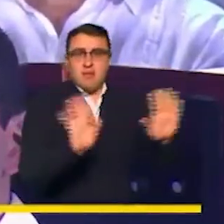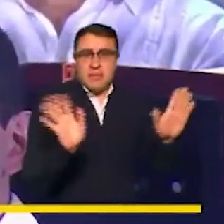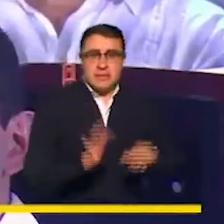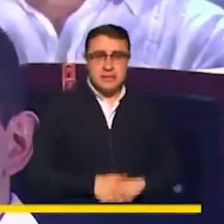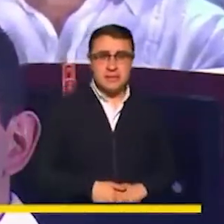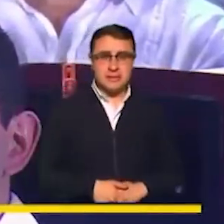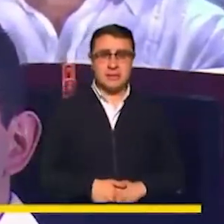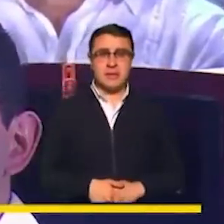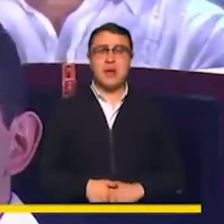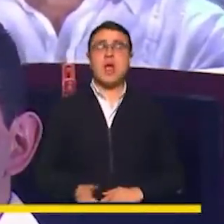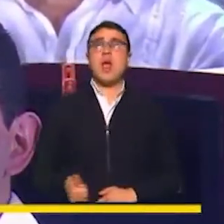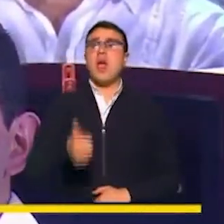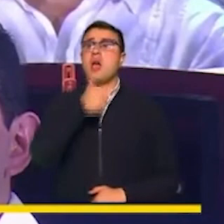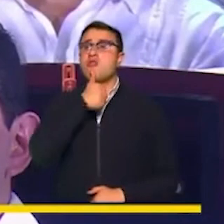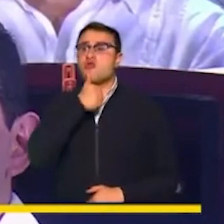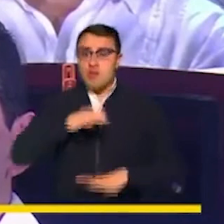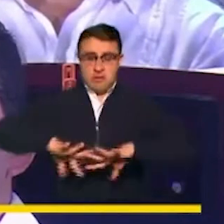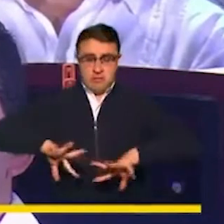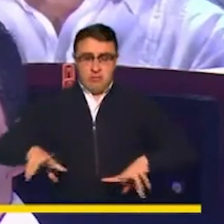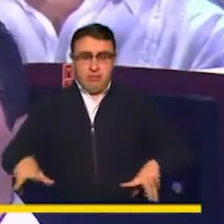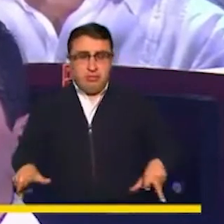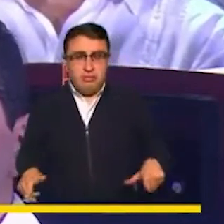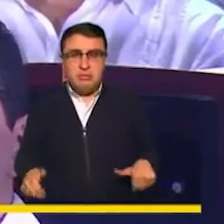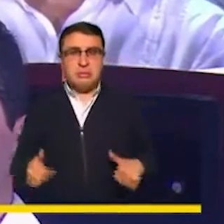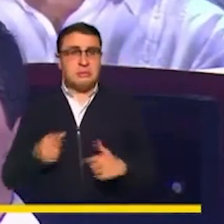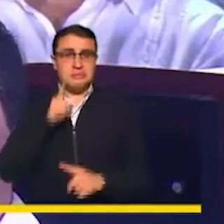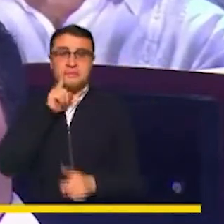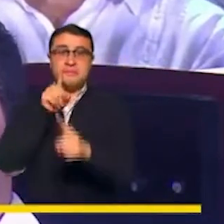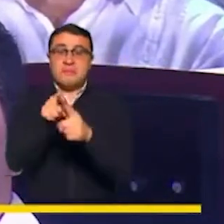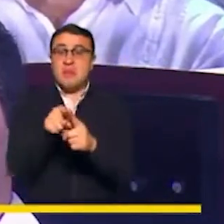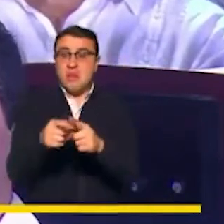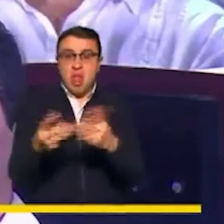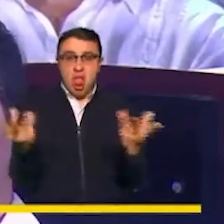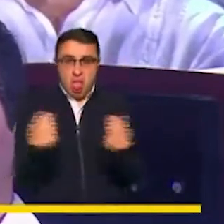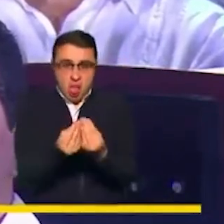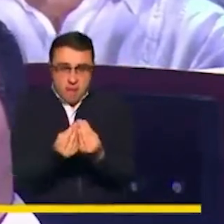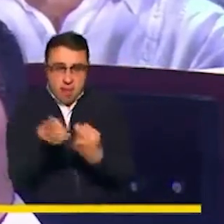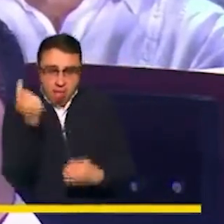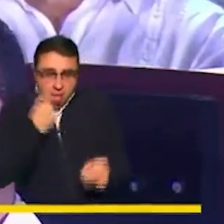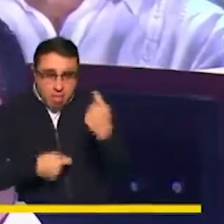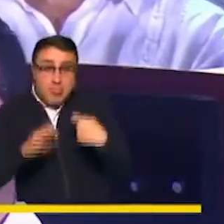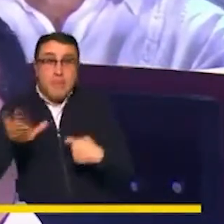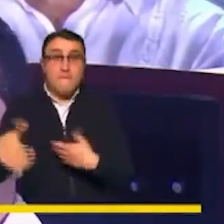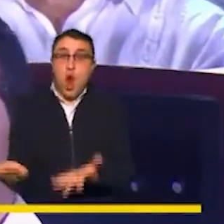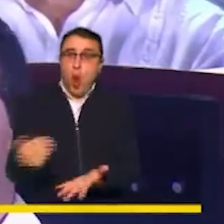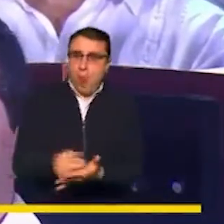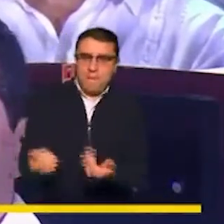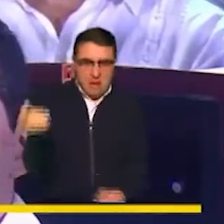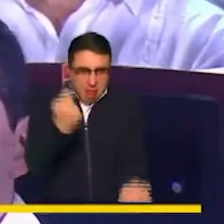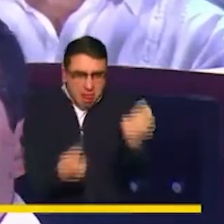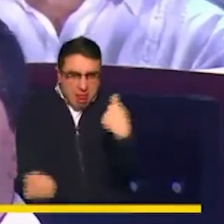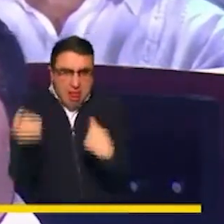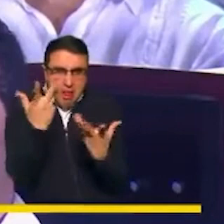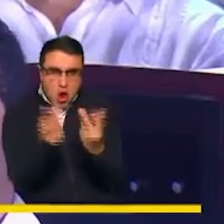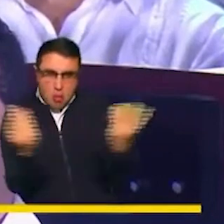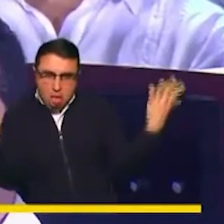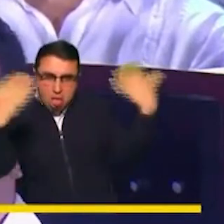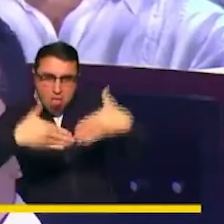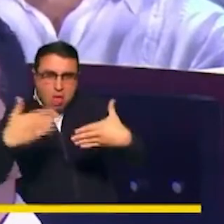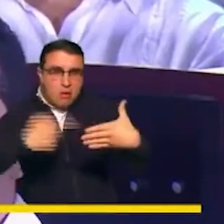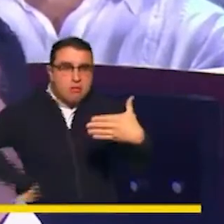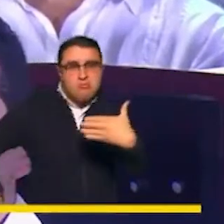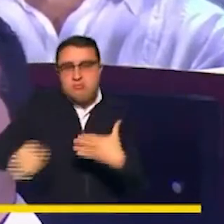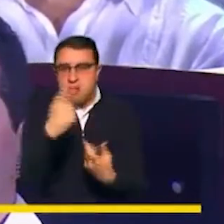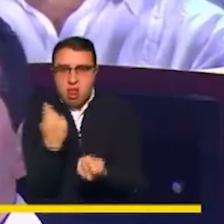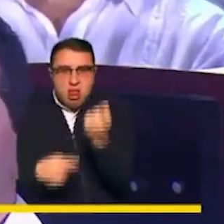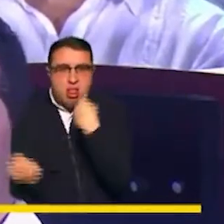se utiliza y se la roban para mafias que después la venden y la revenden. Es porque no ha